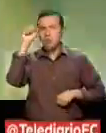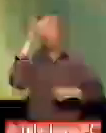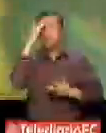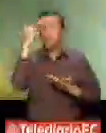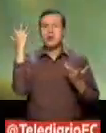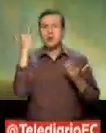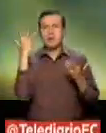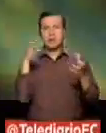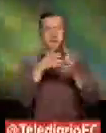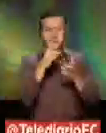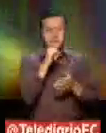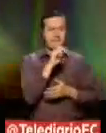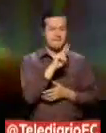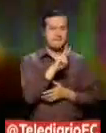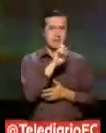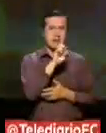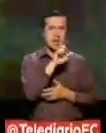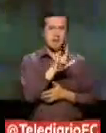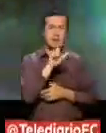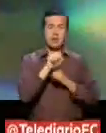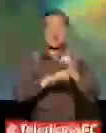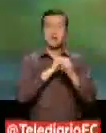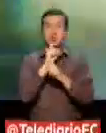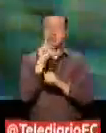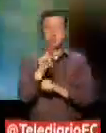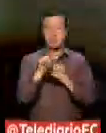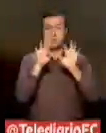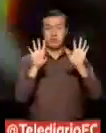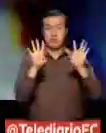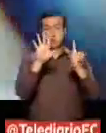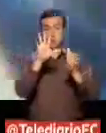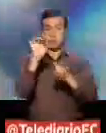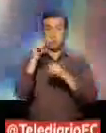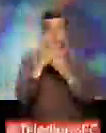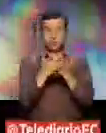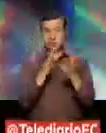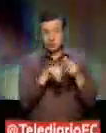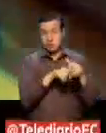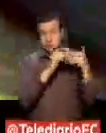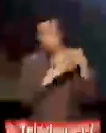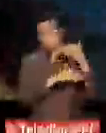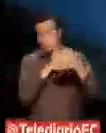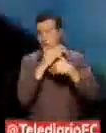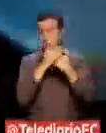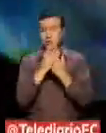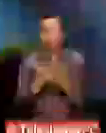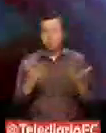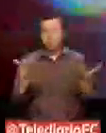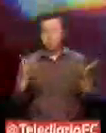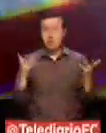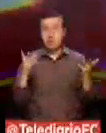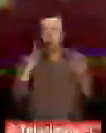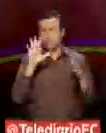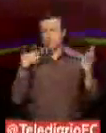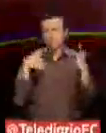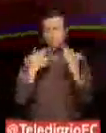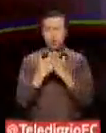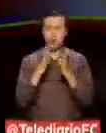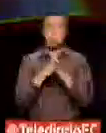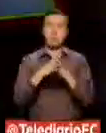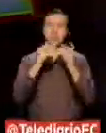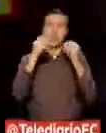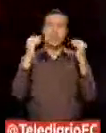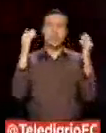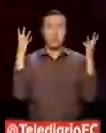el universo de Marvel Comics en la década de 1960. Desde allí, Lee dio forma como guionista a toda una constelación